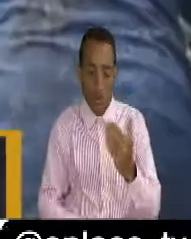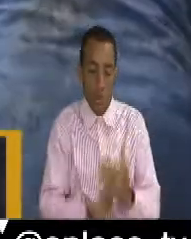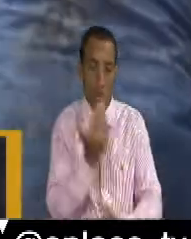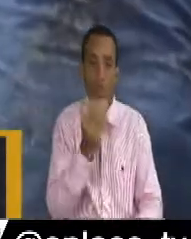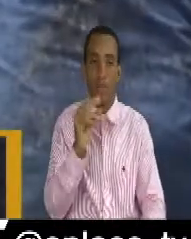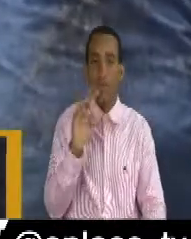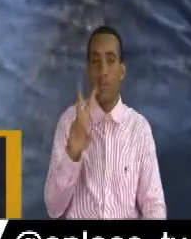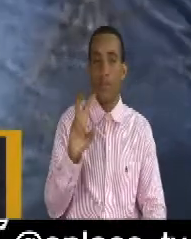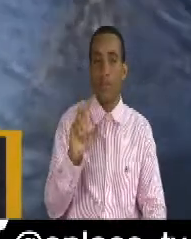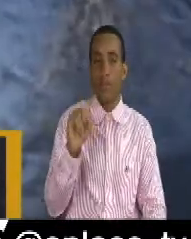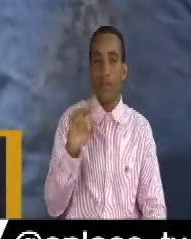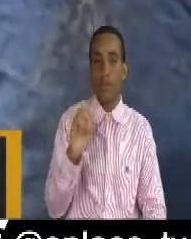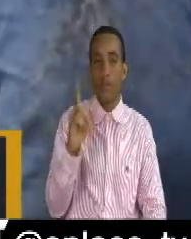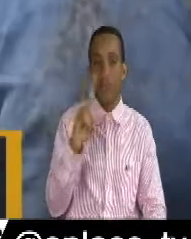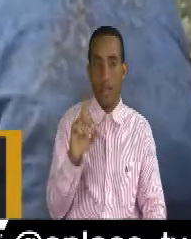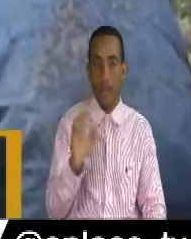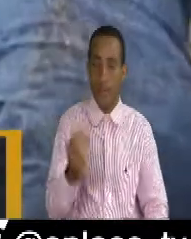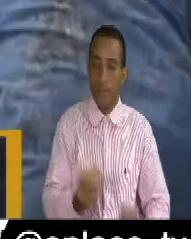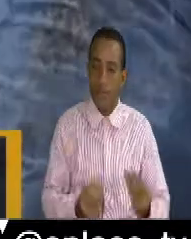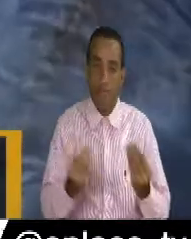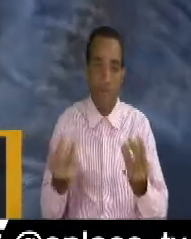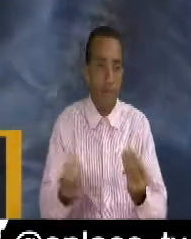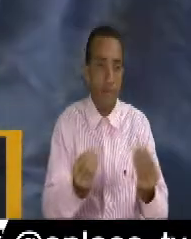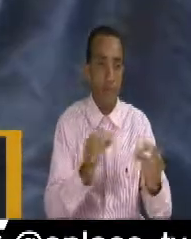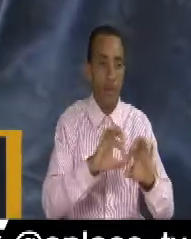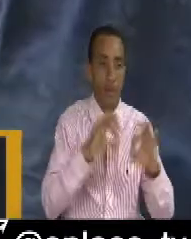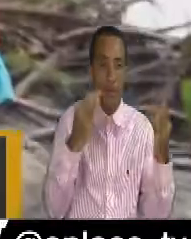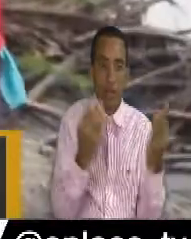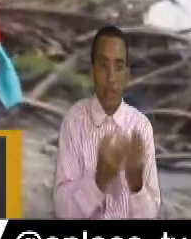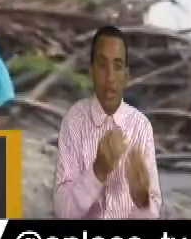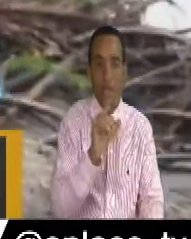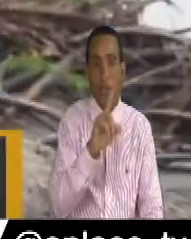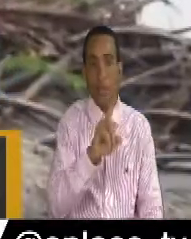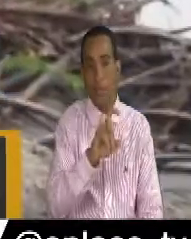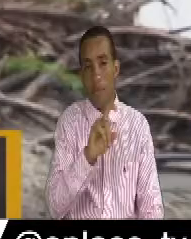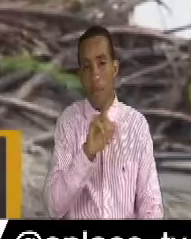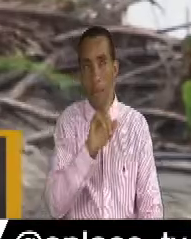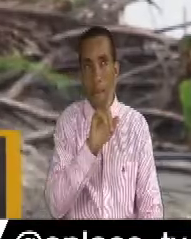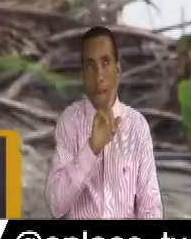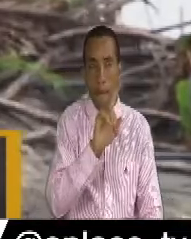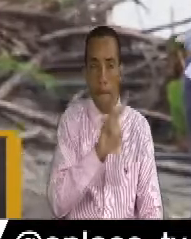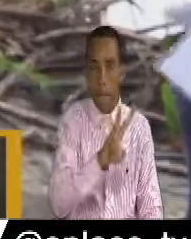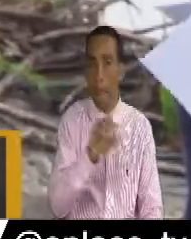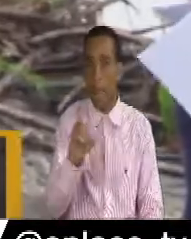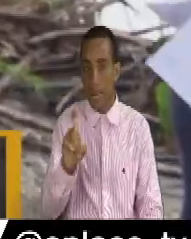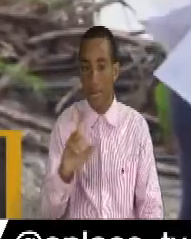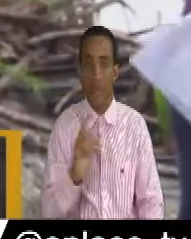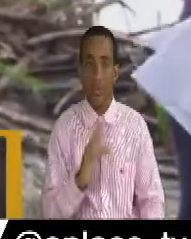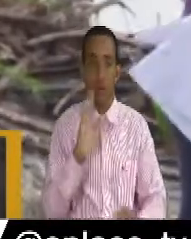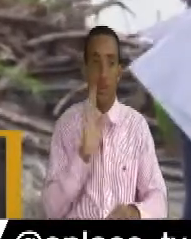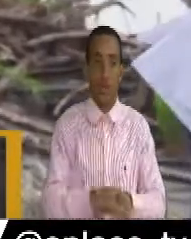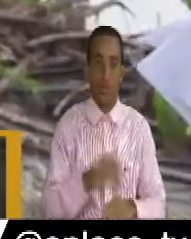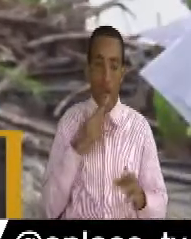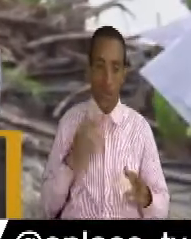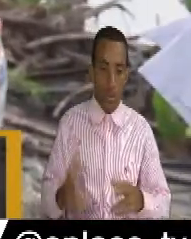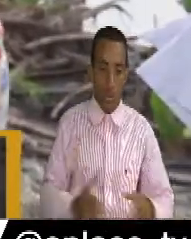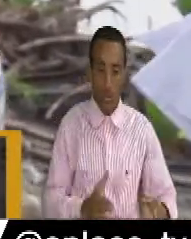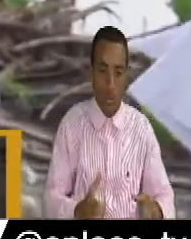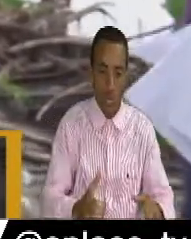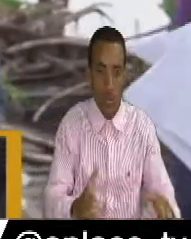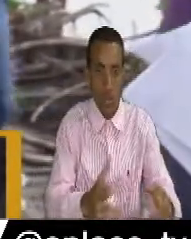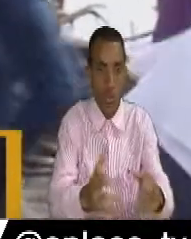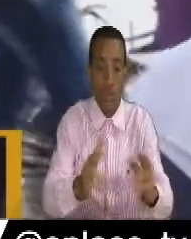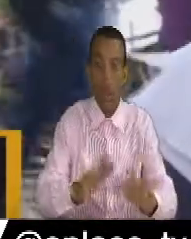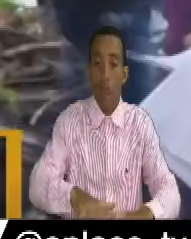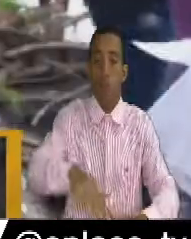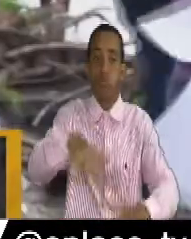de ayudas humanitarias a 26 familias que se vieron afectadas por el incremento del nivel del río Magdalena como consecuencia de la fuerte ola